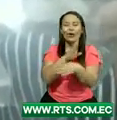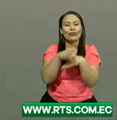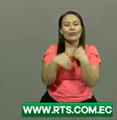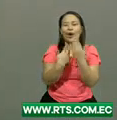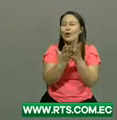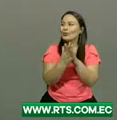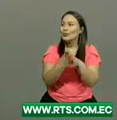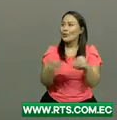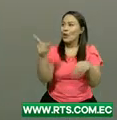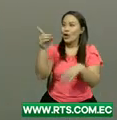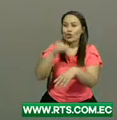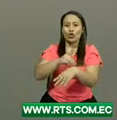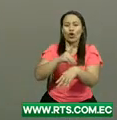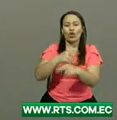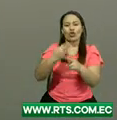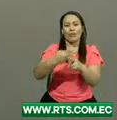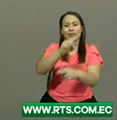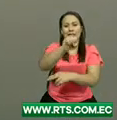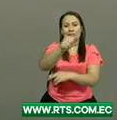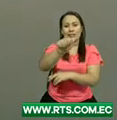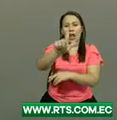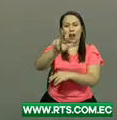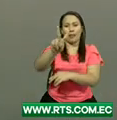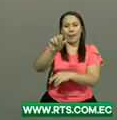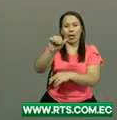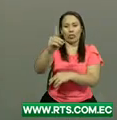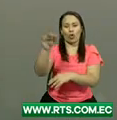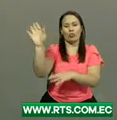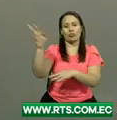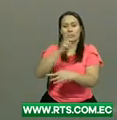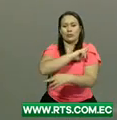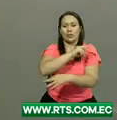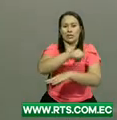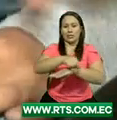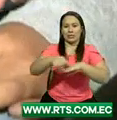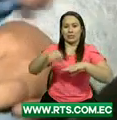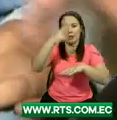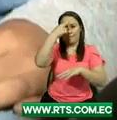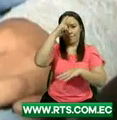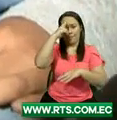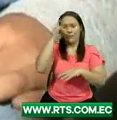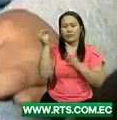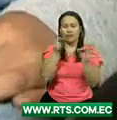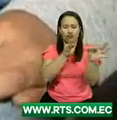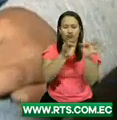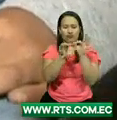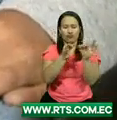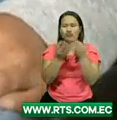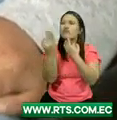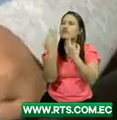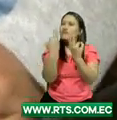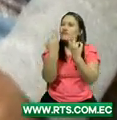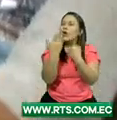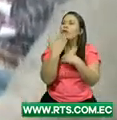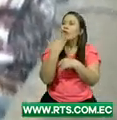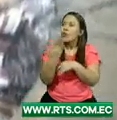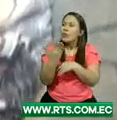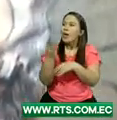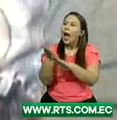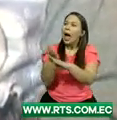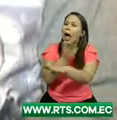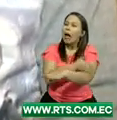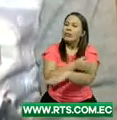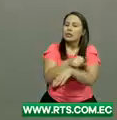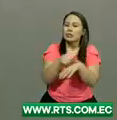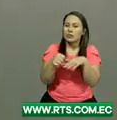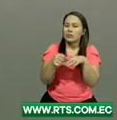el doctor salvado el mercado quien estaba a cargo de su operación en méxico explicó el diagnóstico de joao previo a su